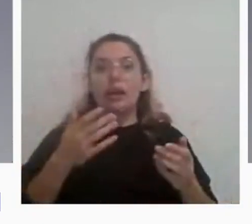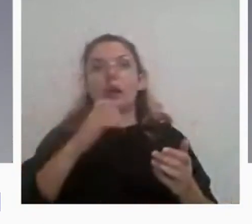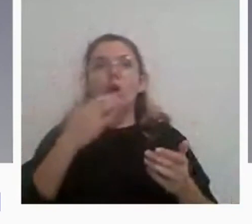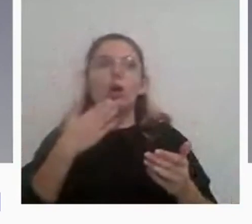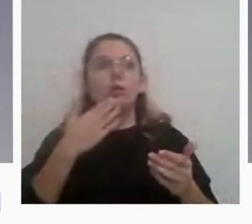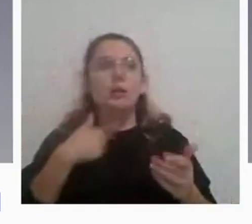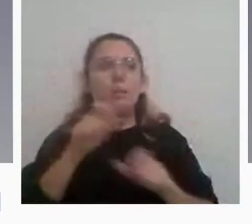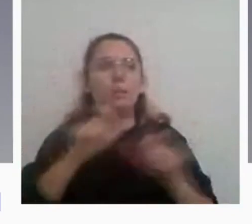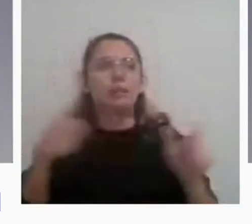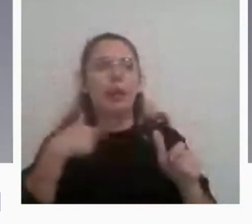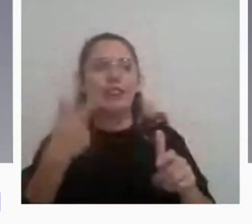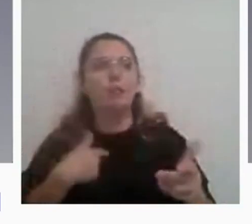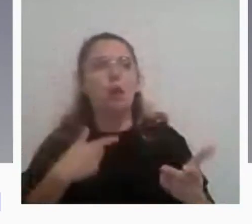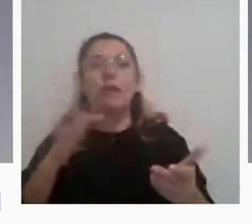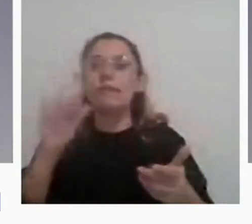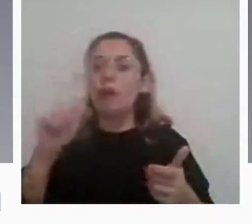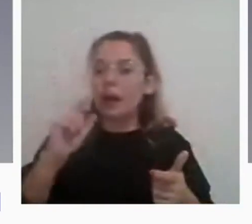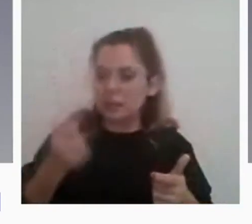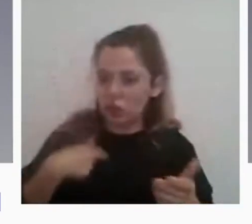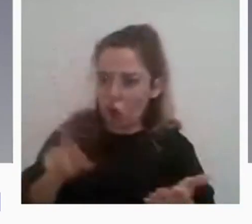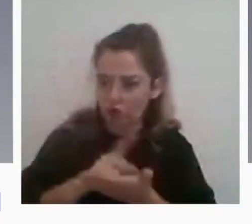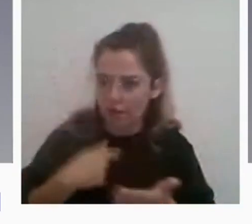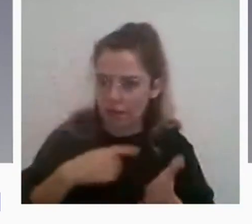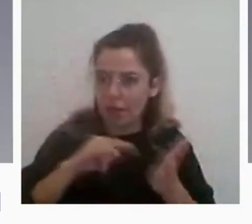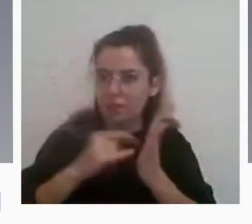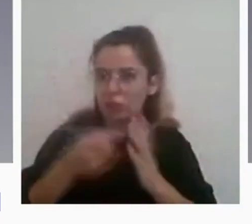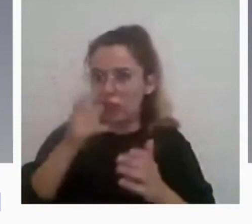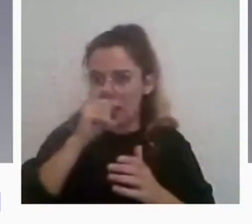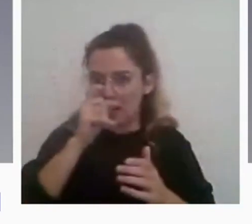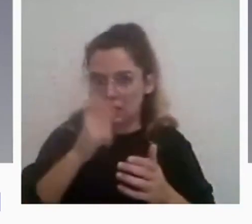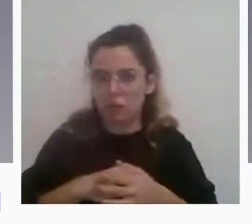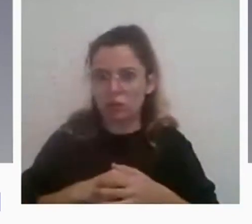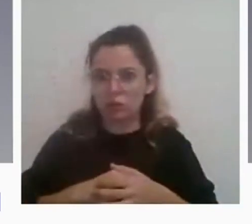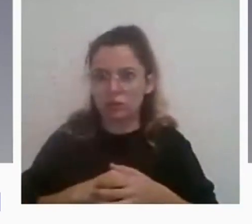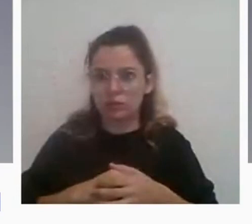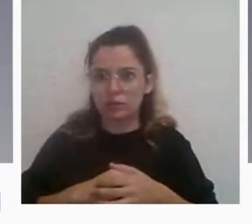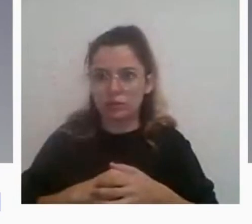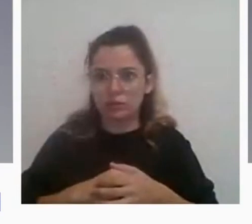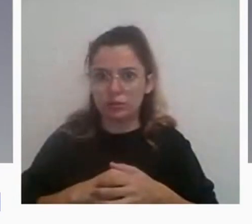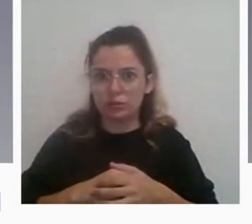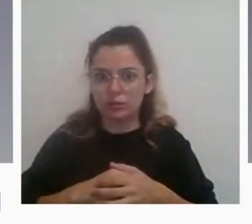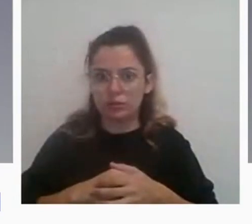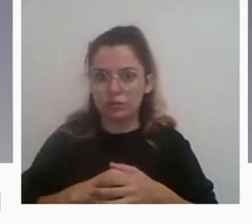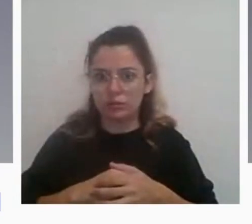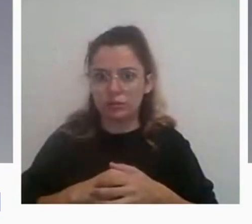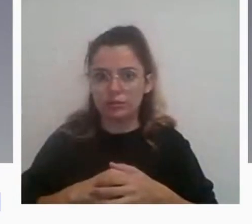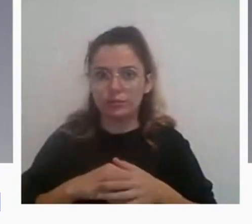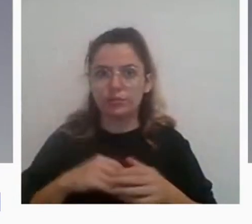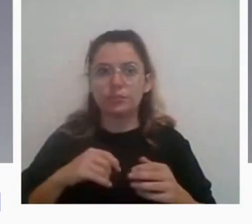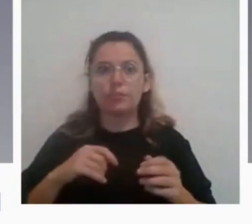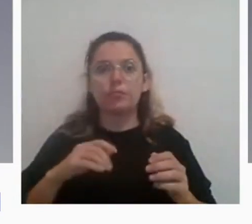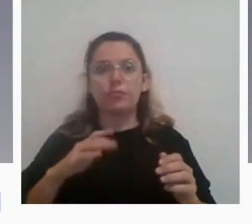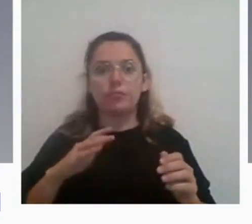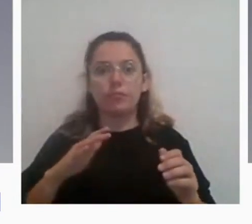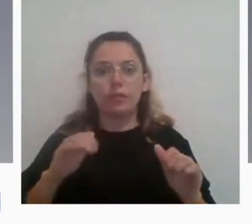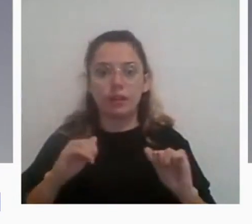Y métodos antiguos, pero pegar en eso, adaptarlo hoy, porque si la gente lo sigue teniendo como